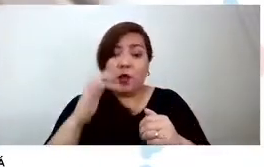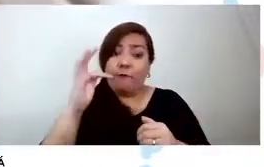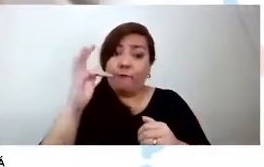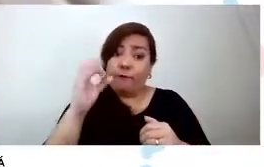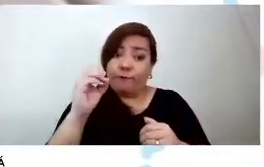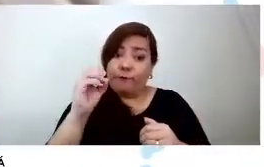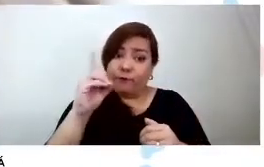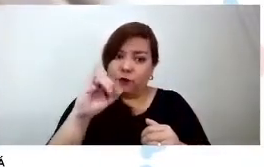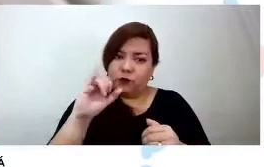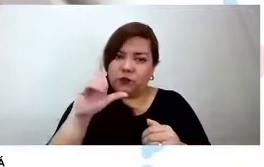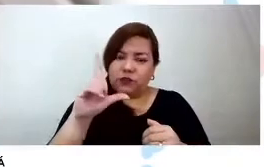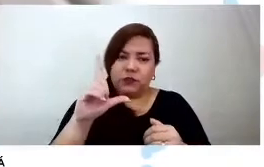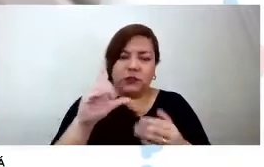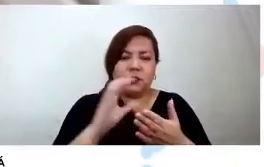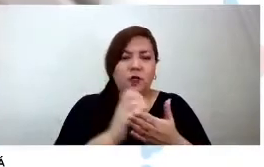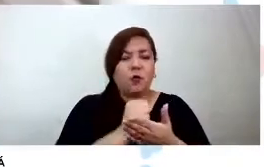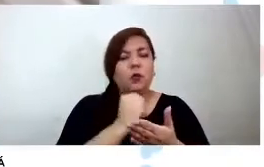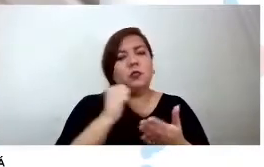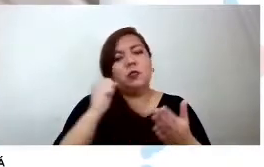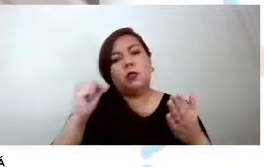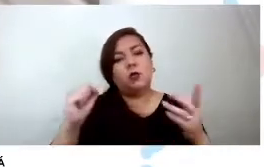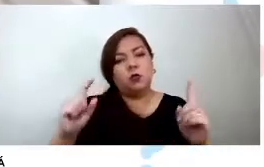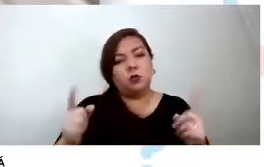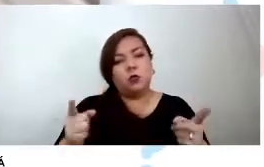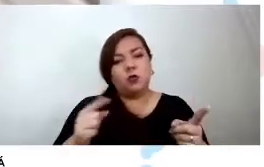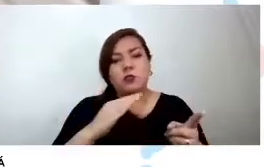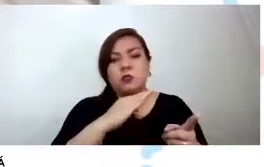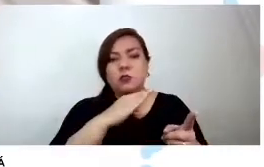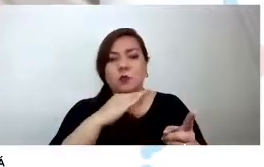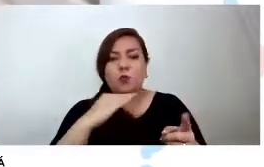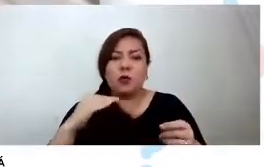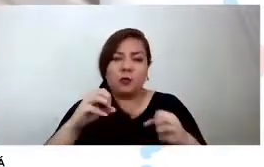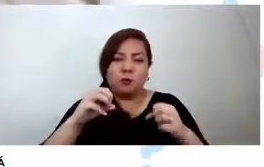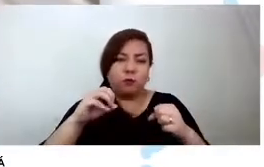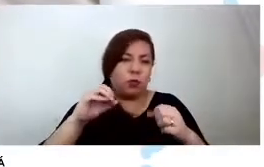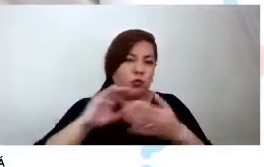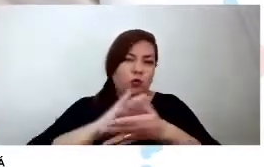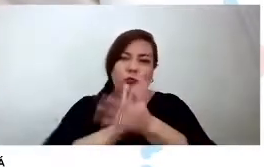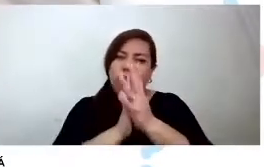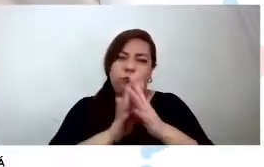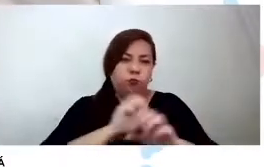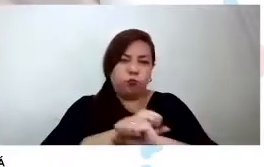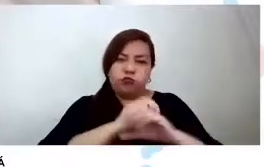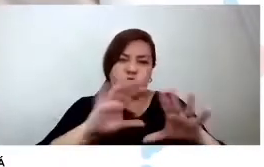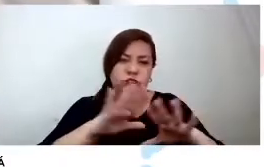se encuentran en contextos de muertes masivas